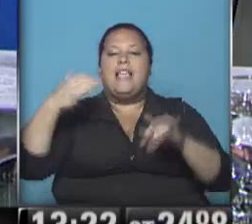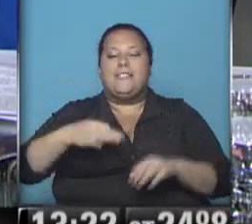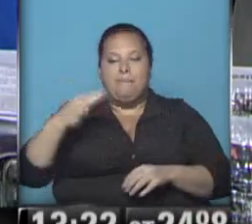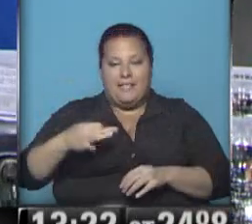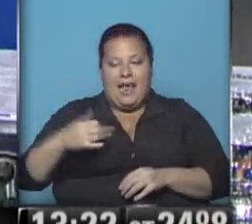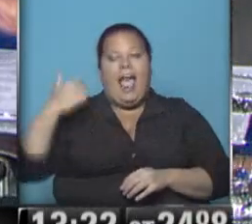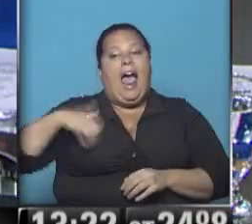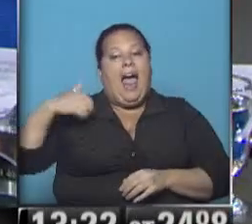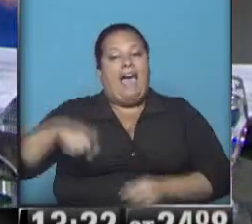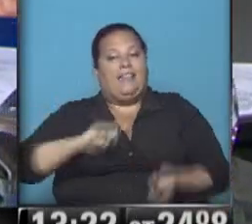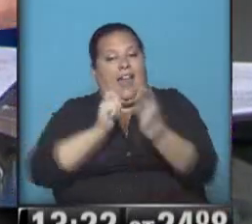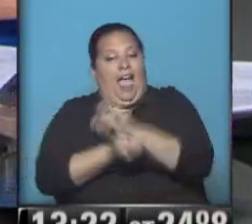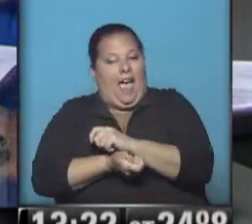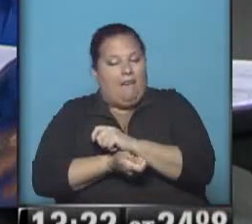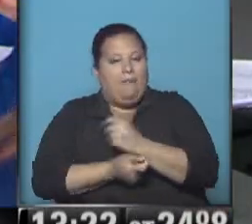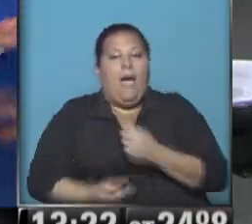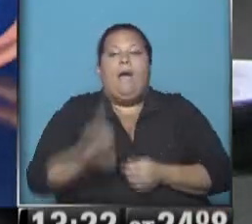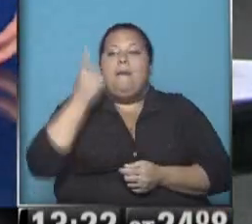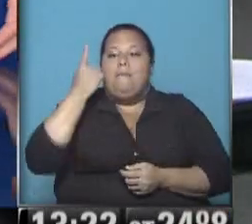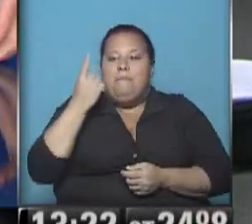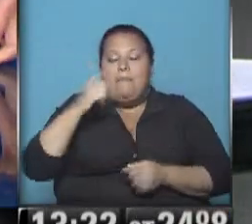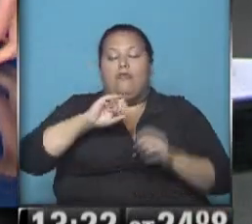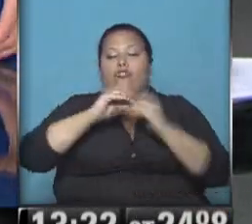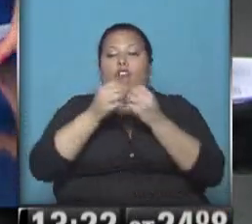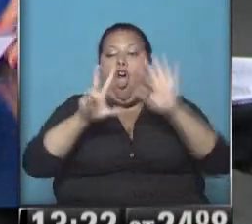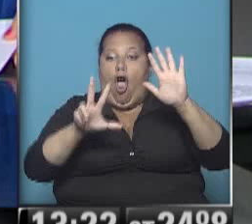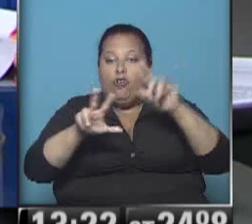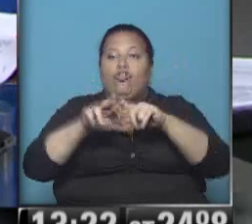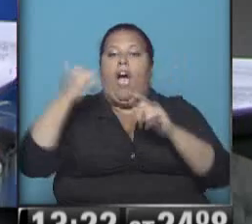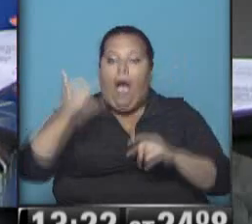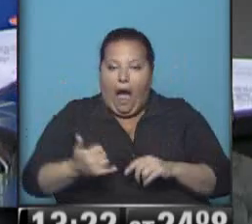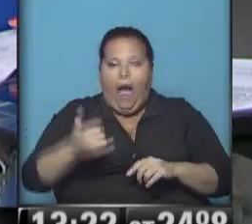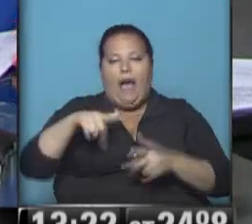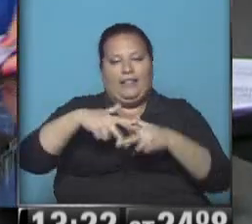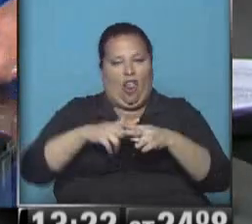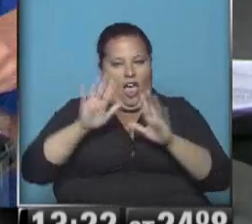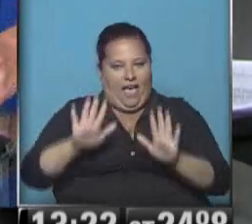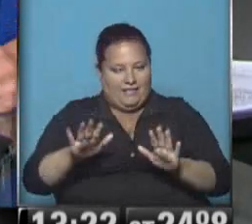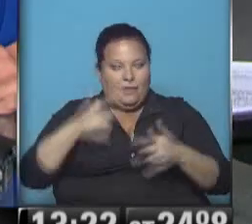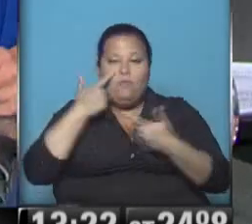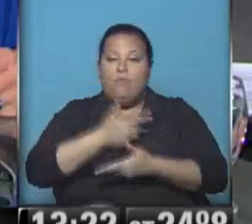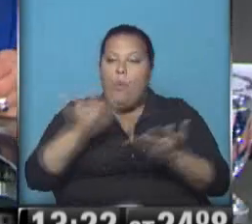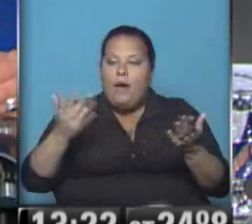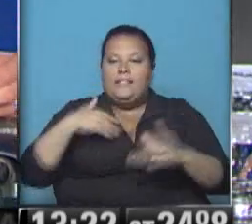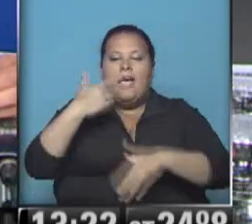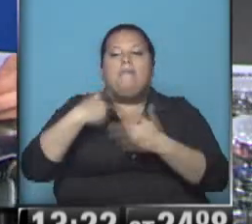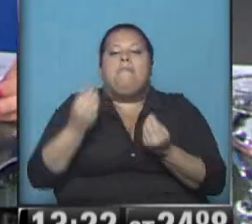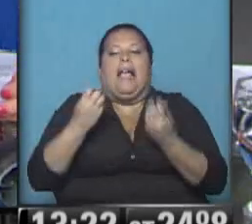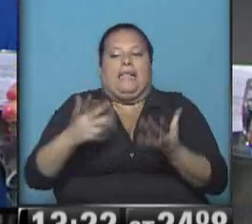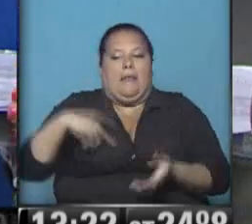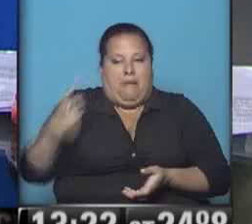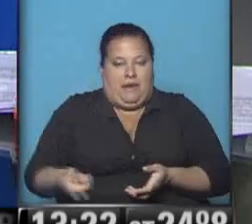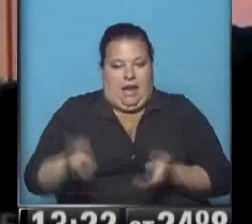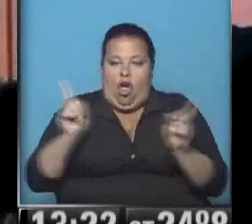porque la Argentina se convierte en uno de los 8 países del mundo que tienen esta tecnología. Vamos a compartir un avance de lo que se va a ver